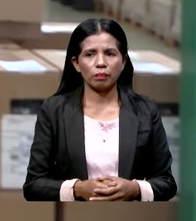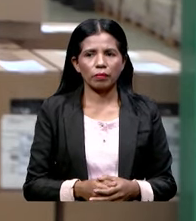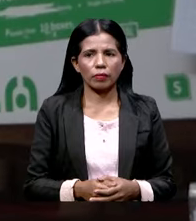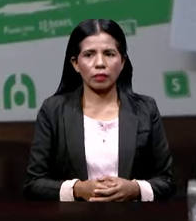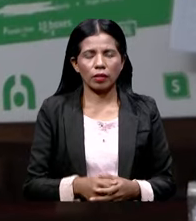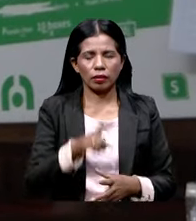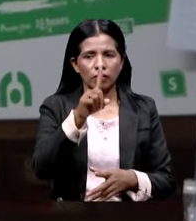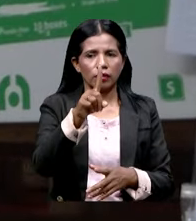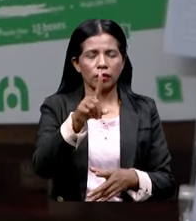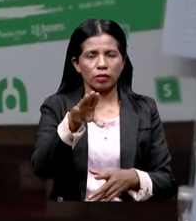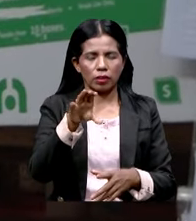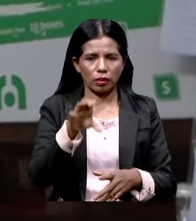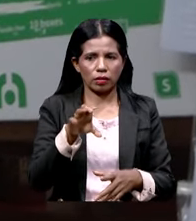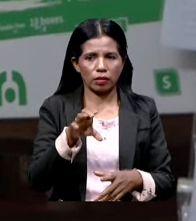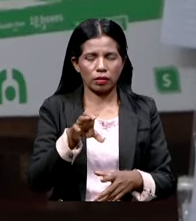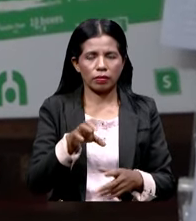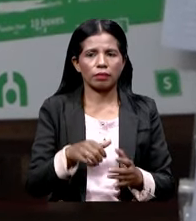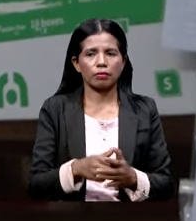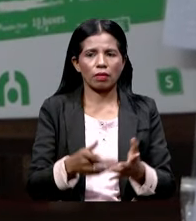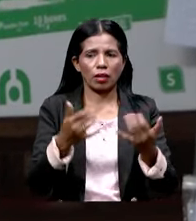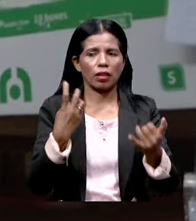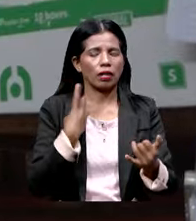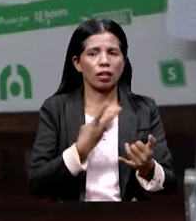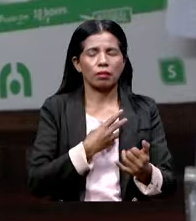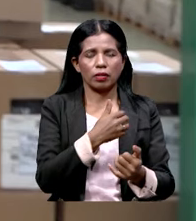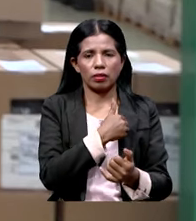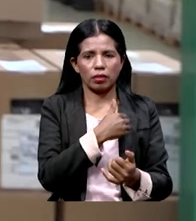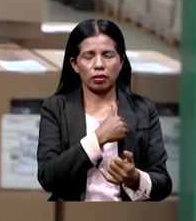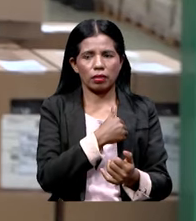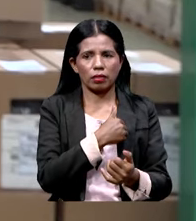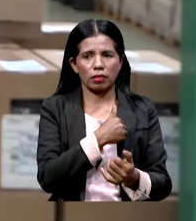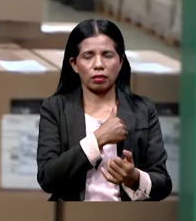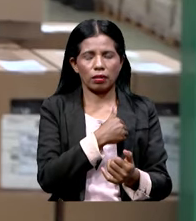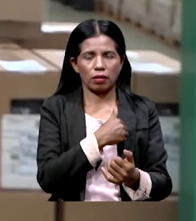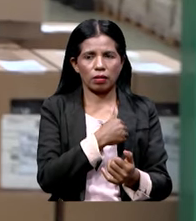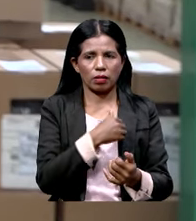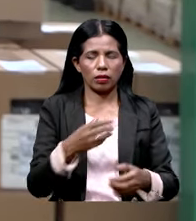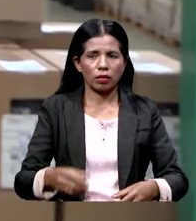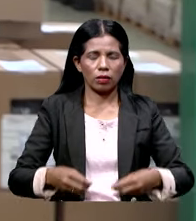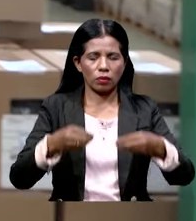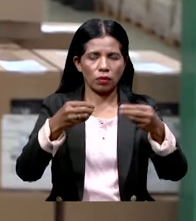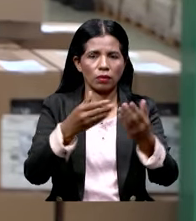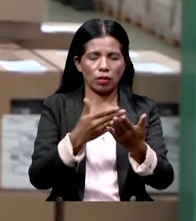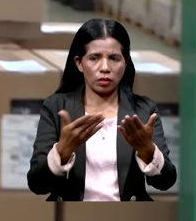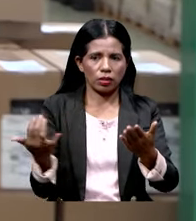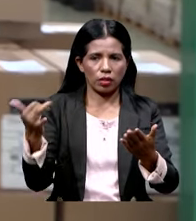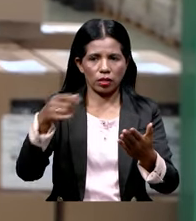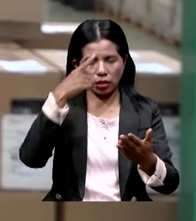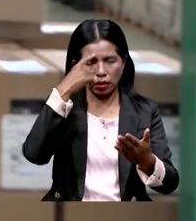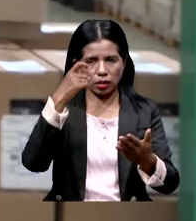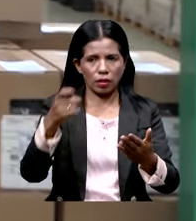atus ida liu agora daun amis ida kalo handover o entrega pak hiar majen, tamba hiar